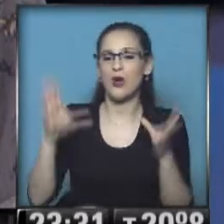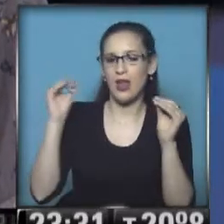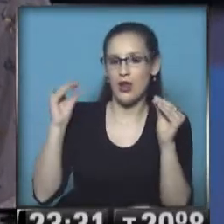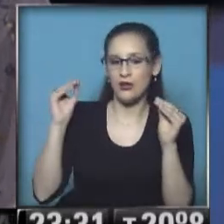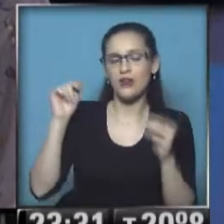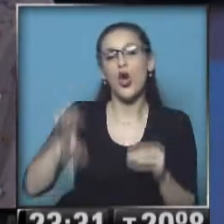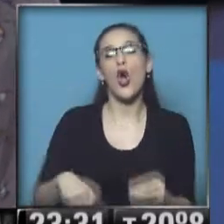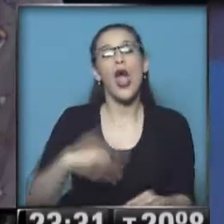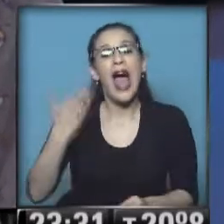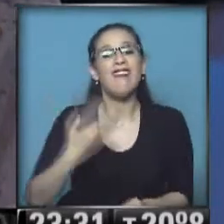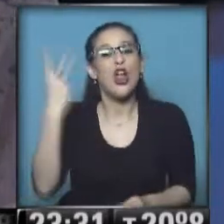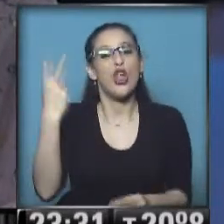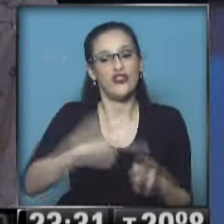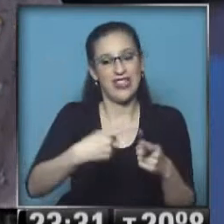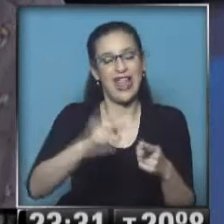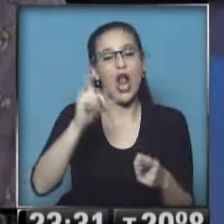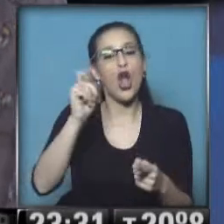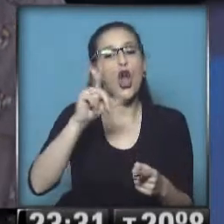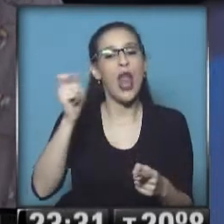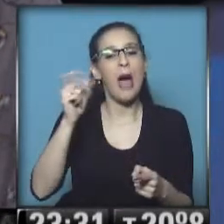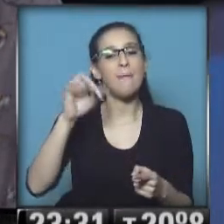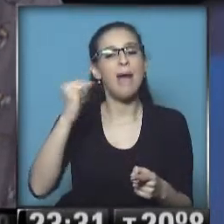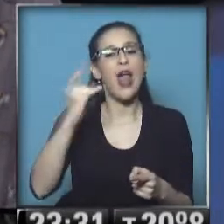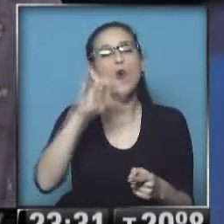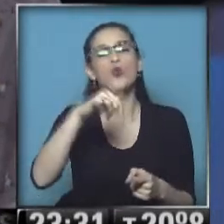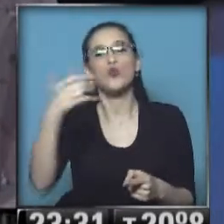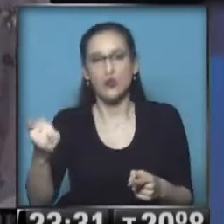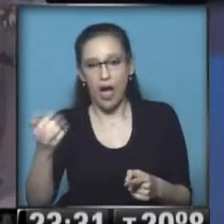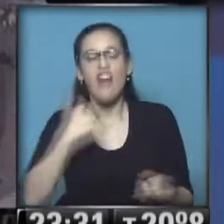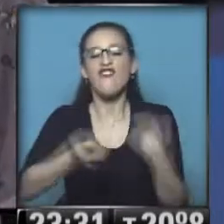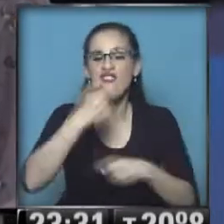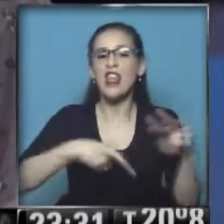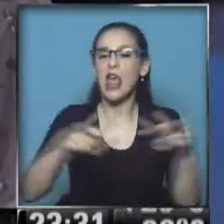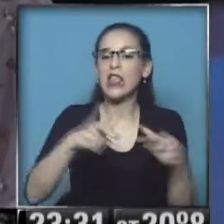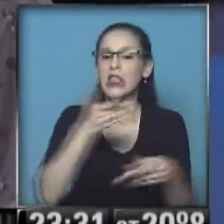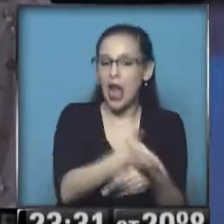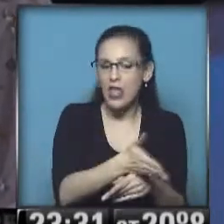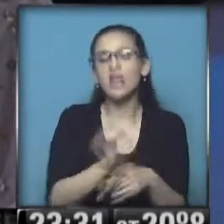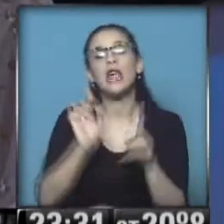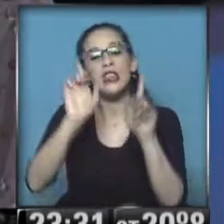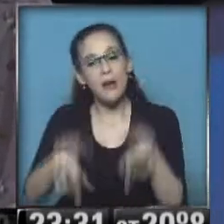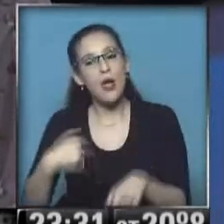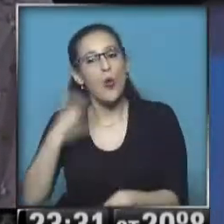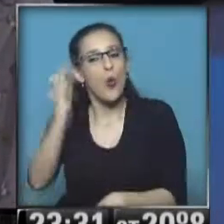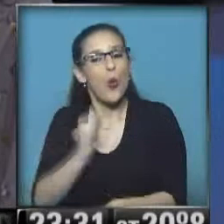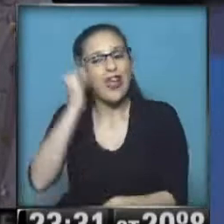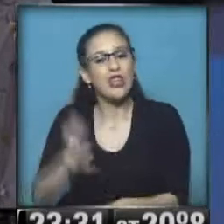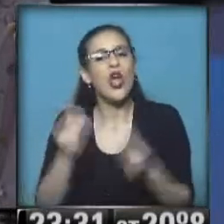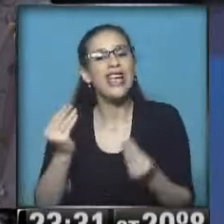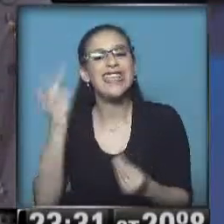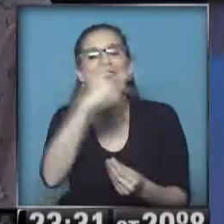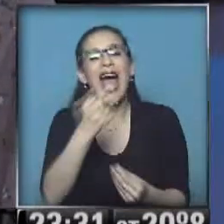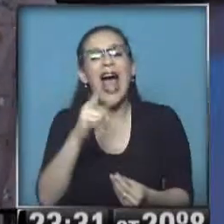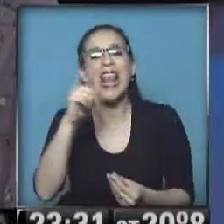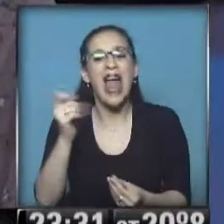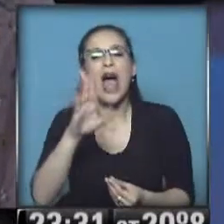de dos festivales. Por un lado, el Lollapalooza, que se pusieron en venta las entradas. Por el otro lado, te voy a contar de qué se trata el Jalabalooza